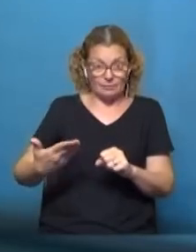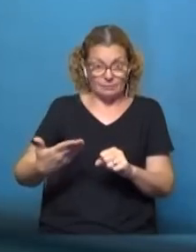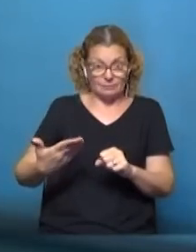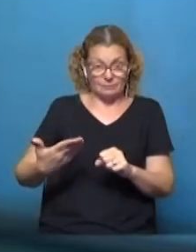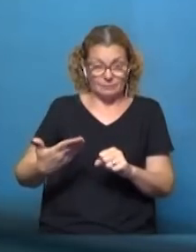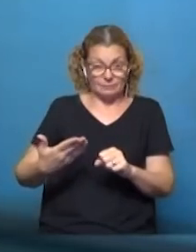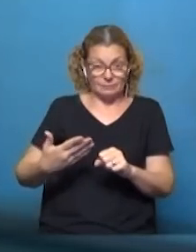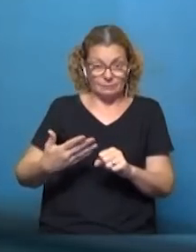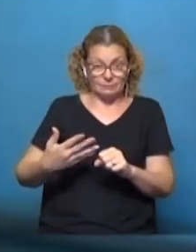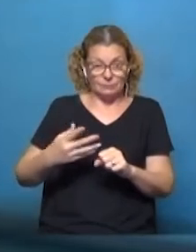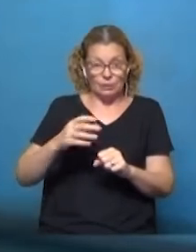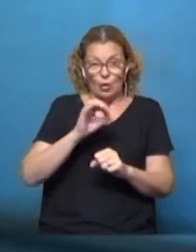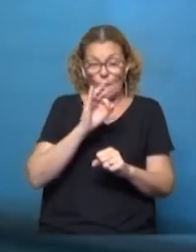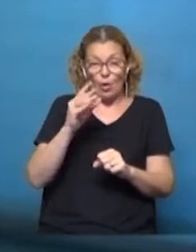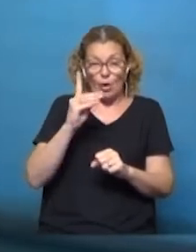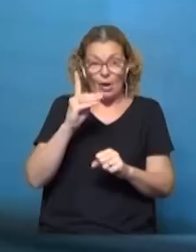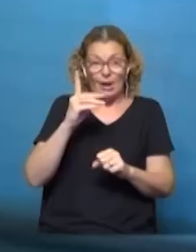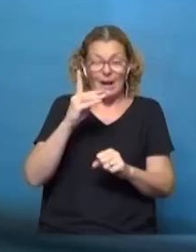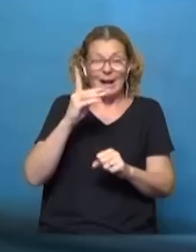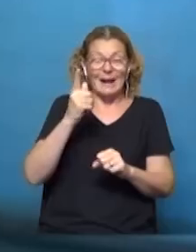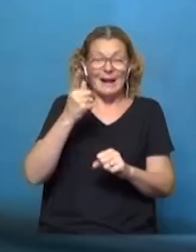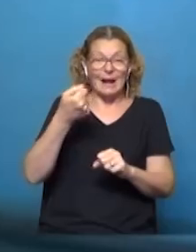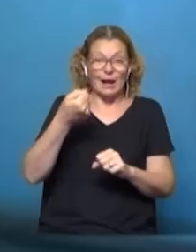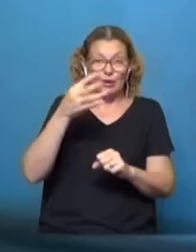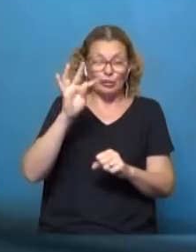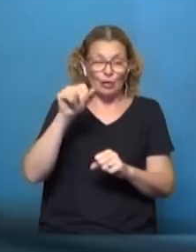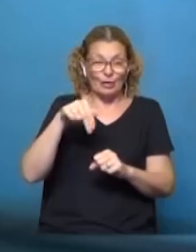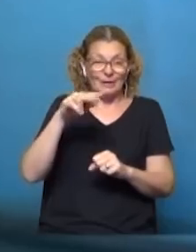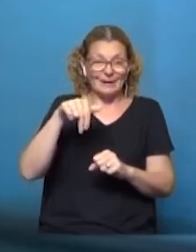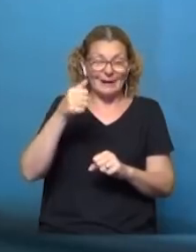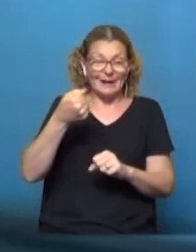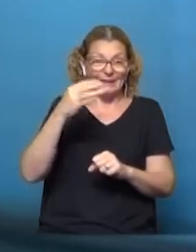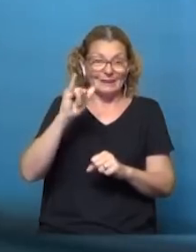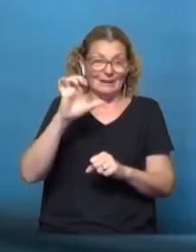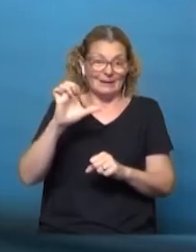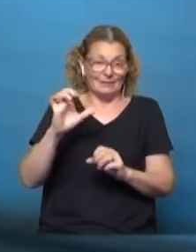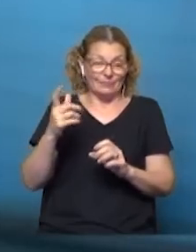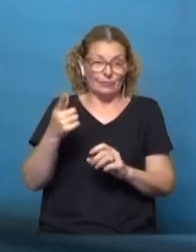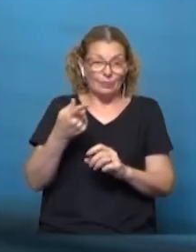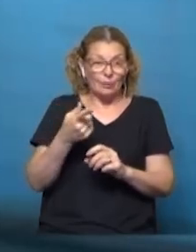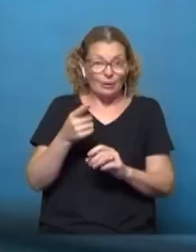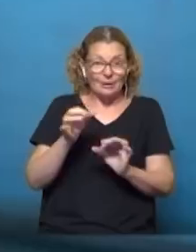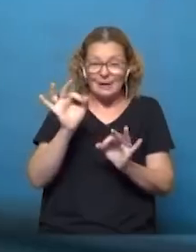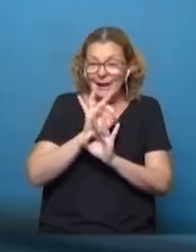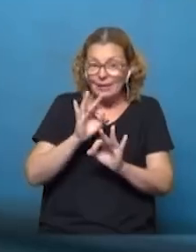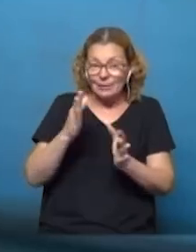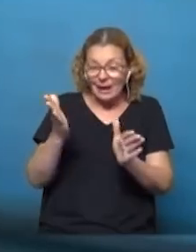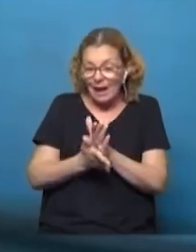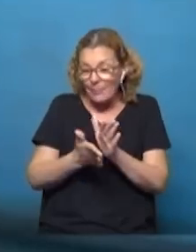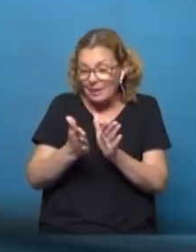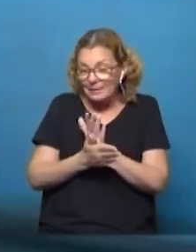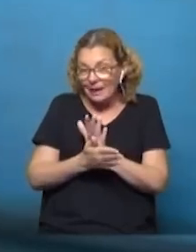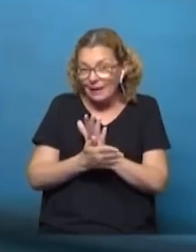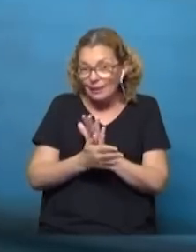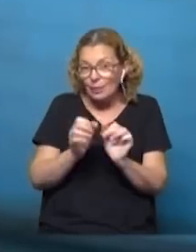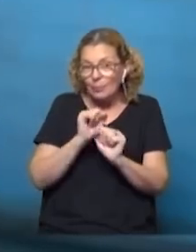o catón a ti está claro Entonces estamos hablando de una operación donde nadie va a traer la carpeta y mucho menos